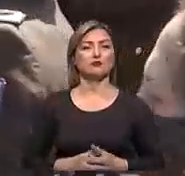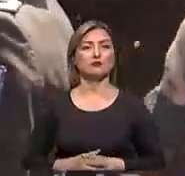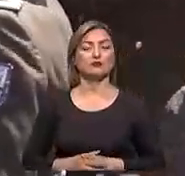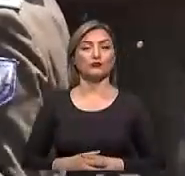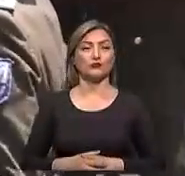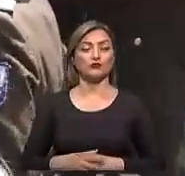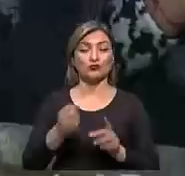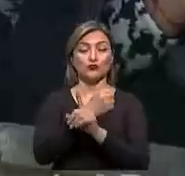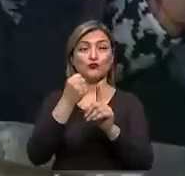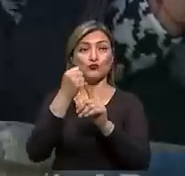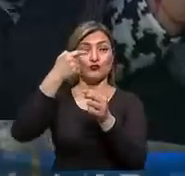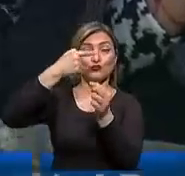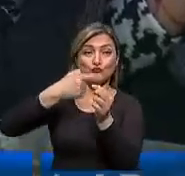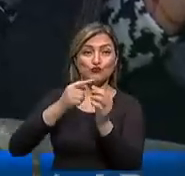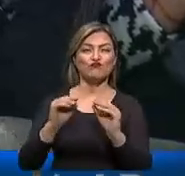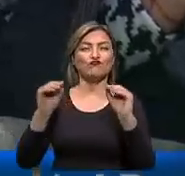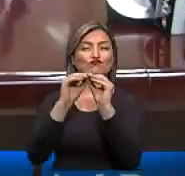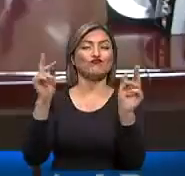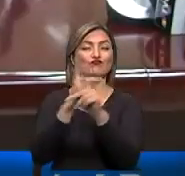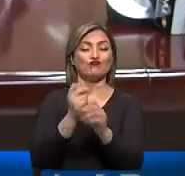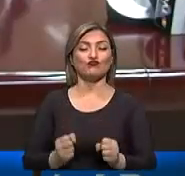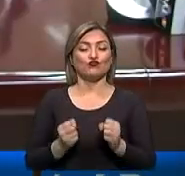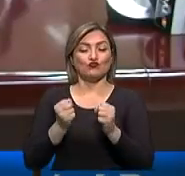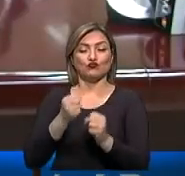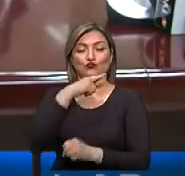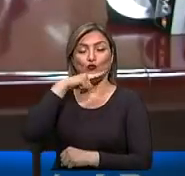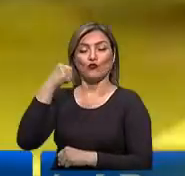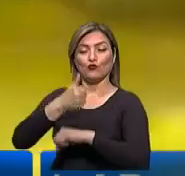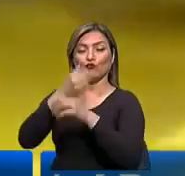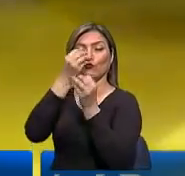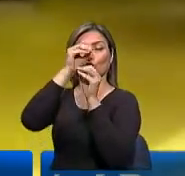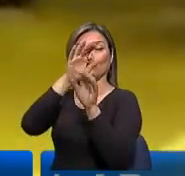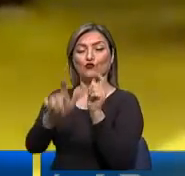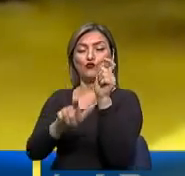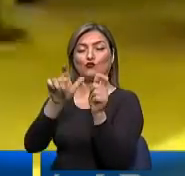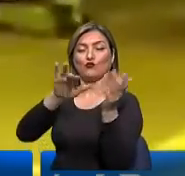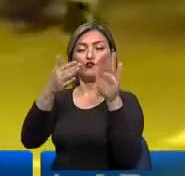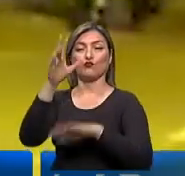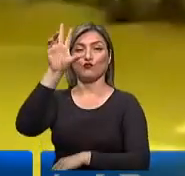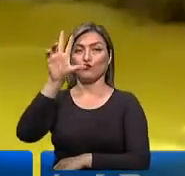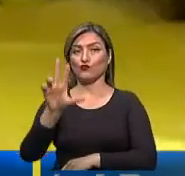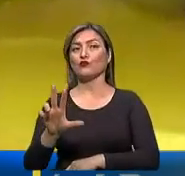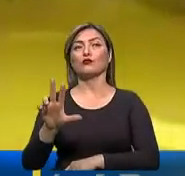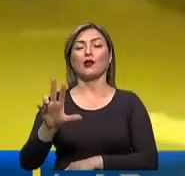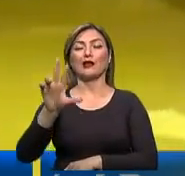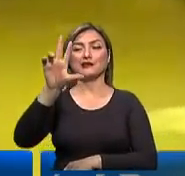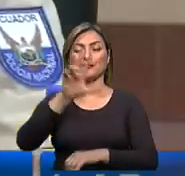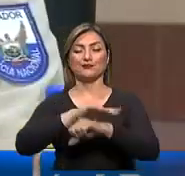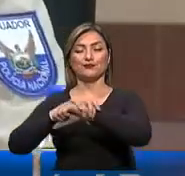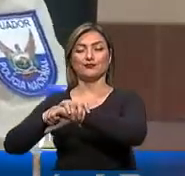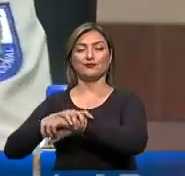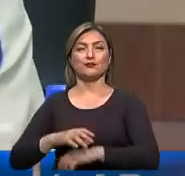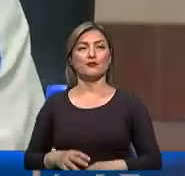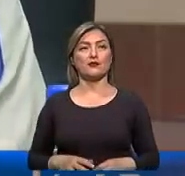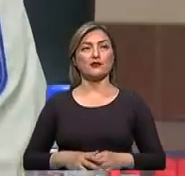Los hechos violentos en la capital incrementaron en este feriado según las autoridades. 3 personas perdieron la vida y hay 3 detenidos.